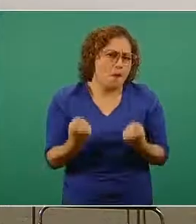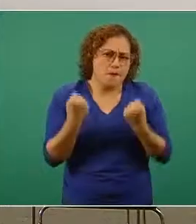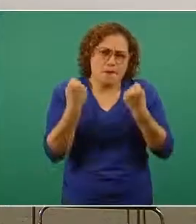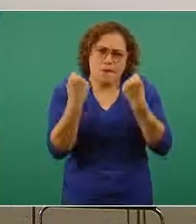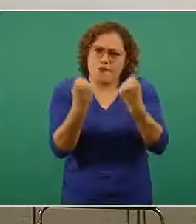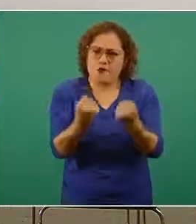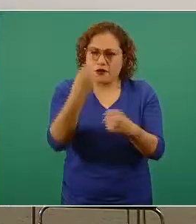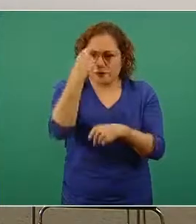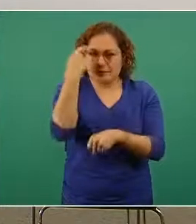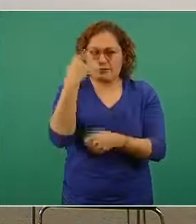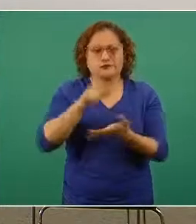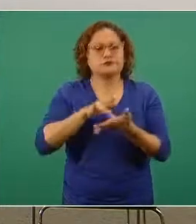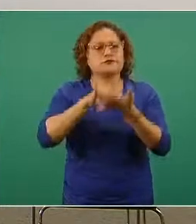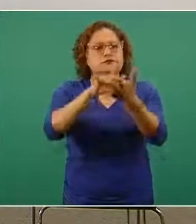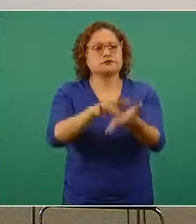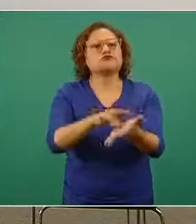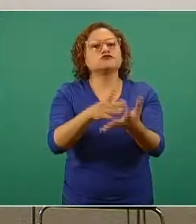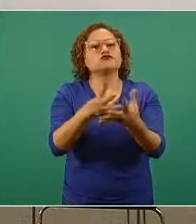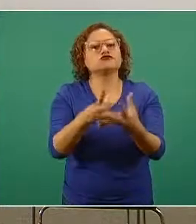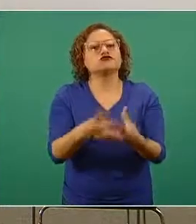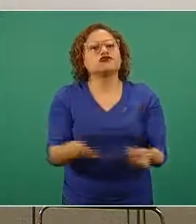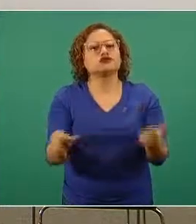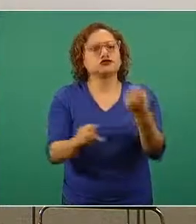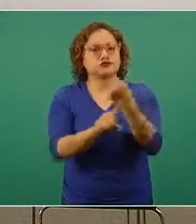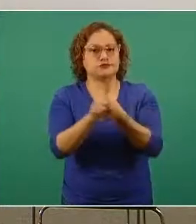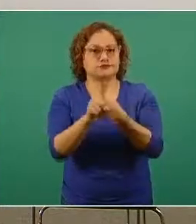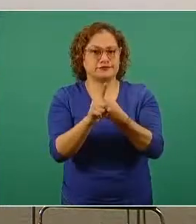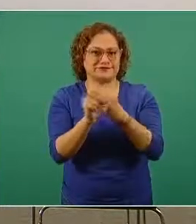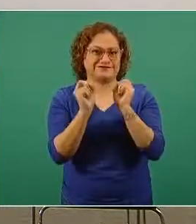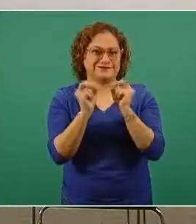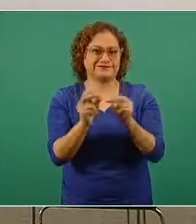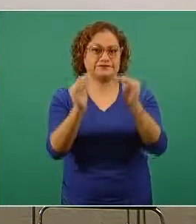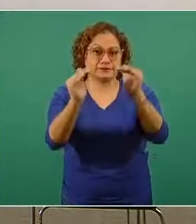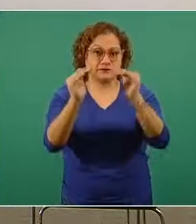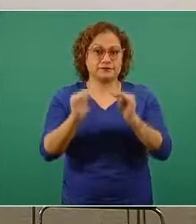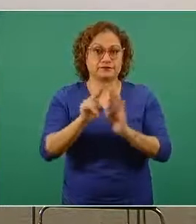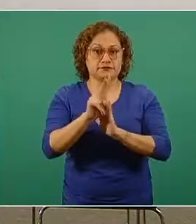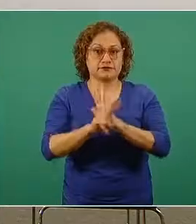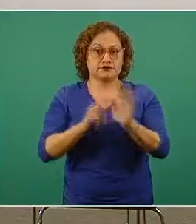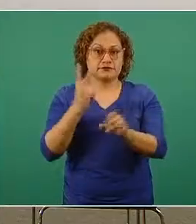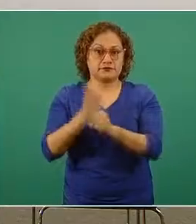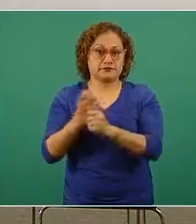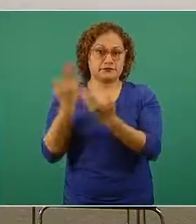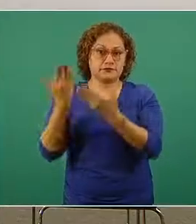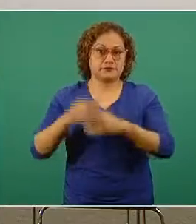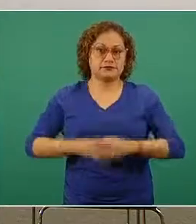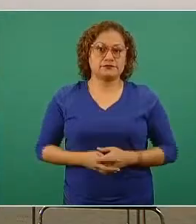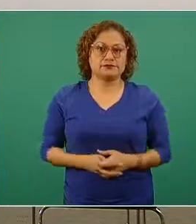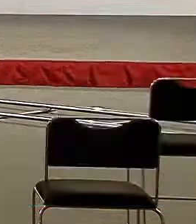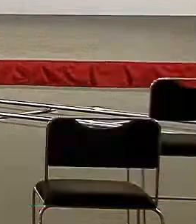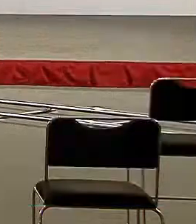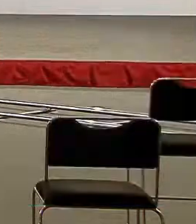adelante de este problema. Pues, ¿podemos pasar al segundo video, por favor?